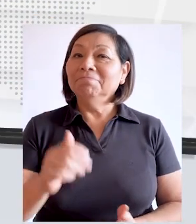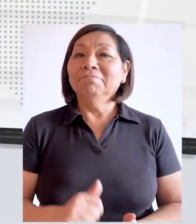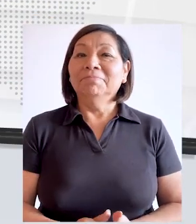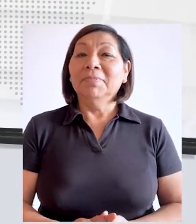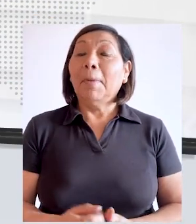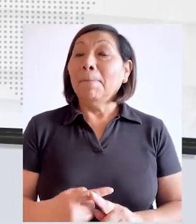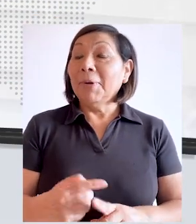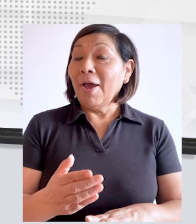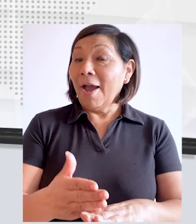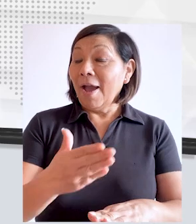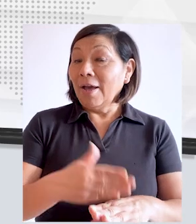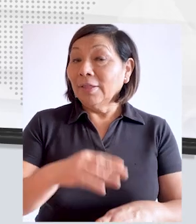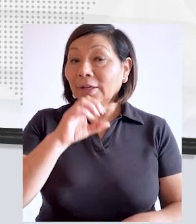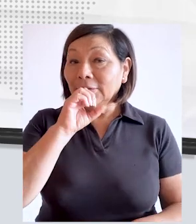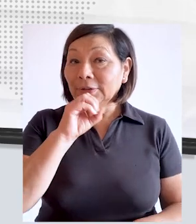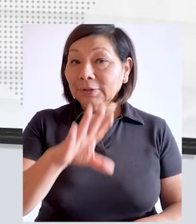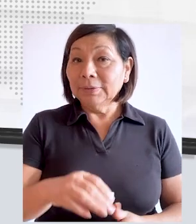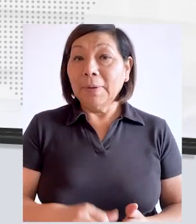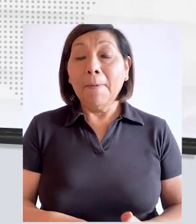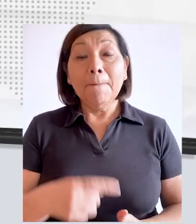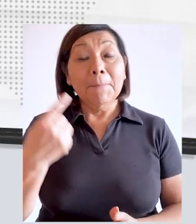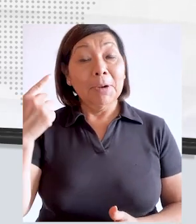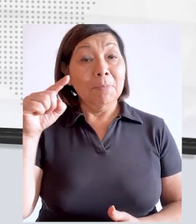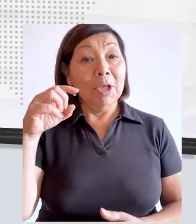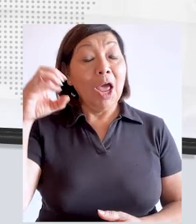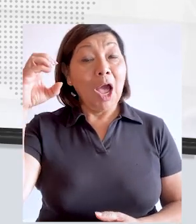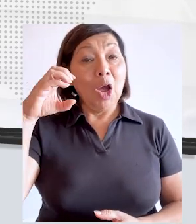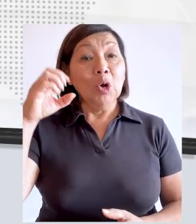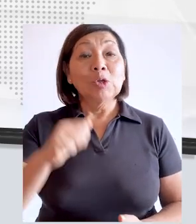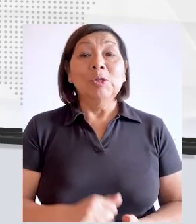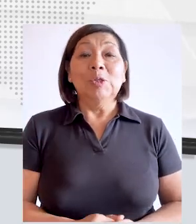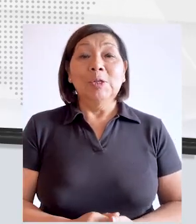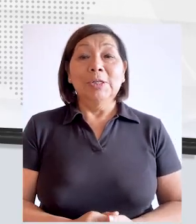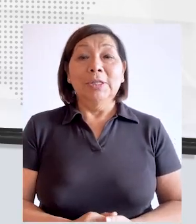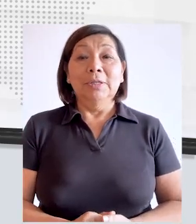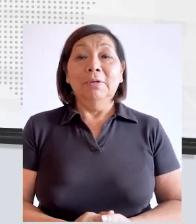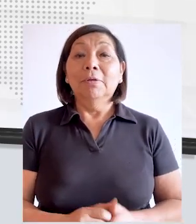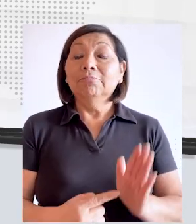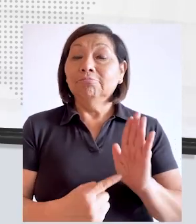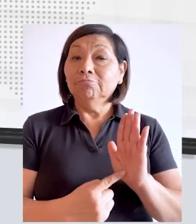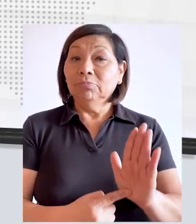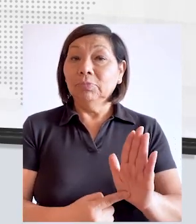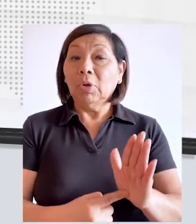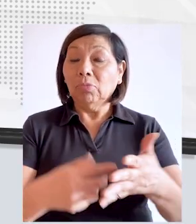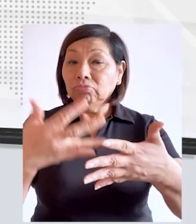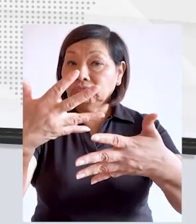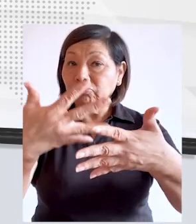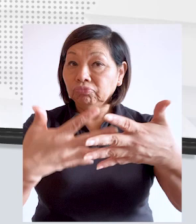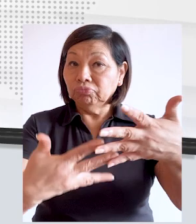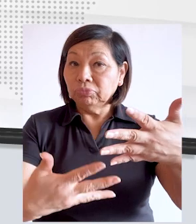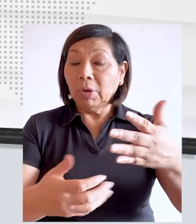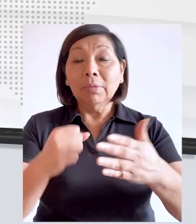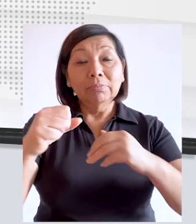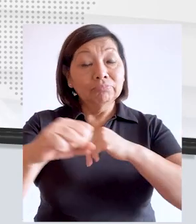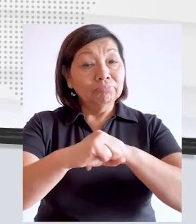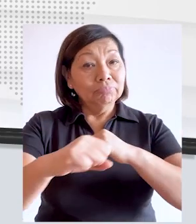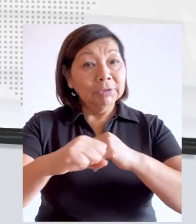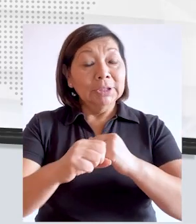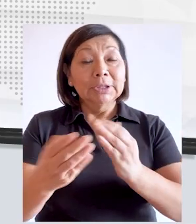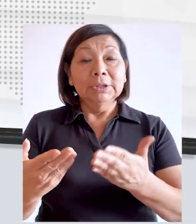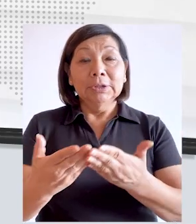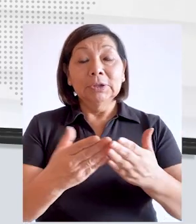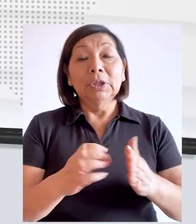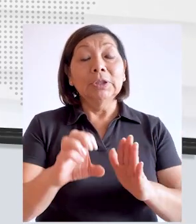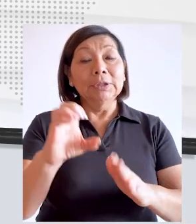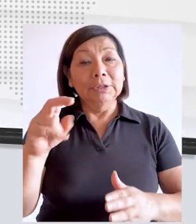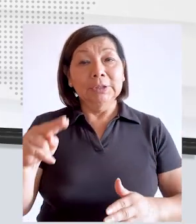Nos despedimos, no sin antes informarles que el 1 de agosto el Tribunal Constitucional presentará una serie de obras publicadas